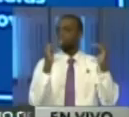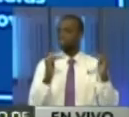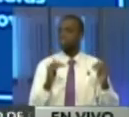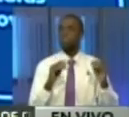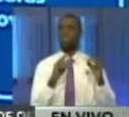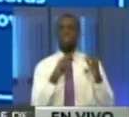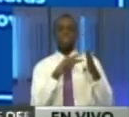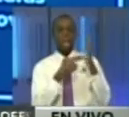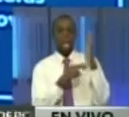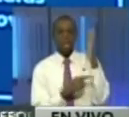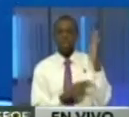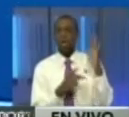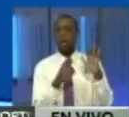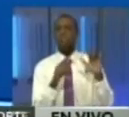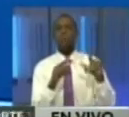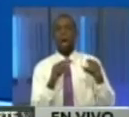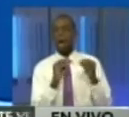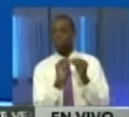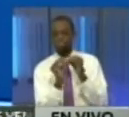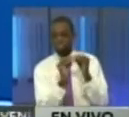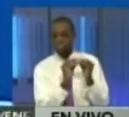y administrativo.